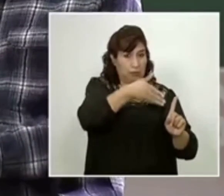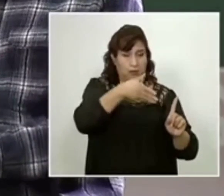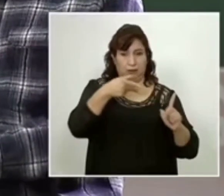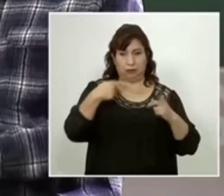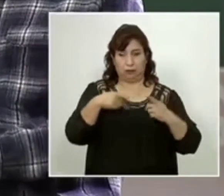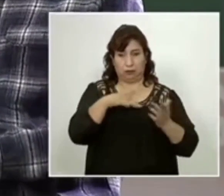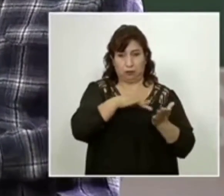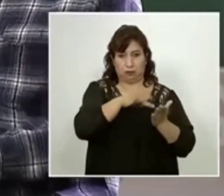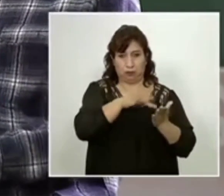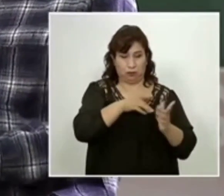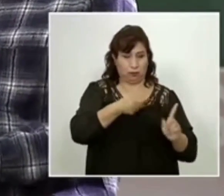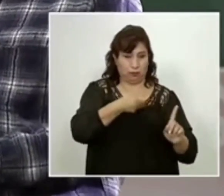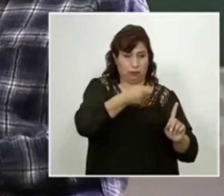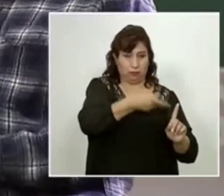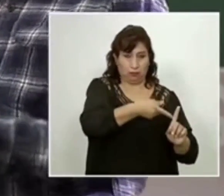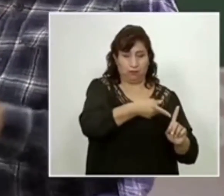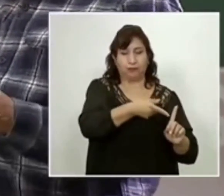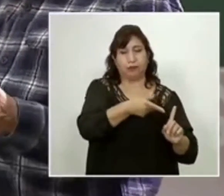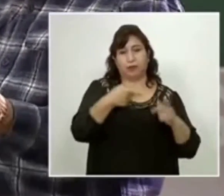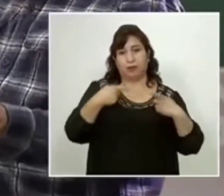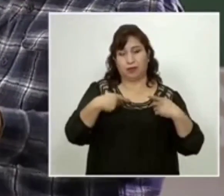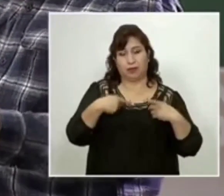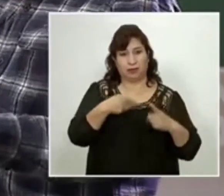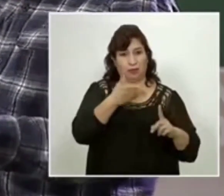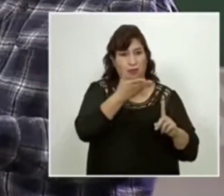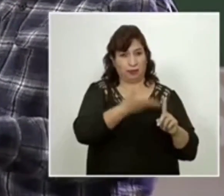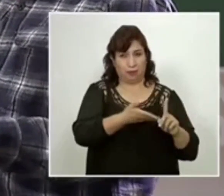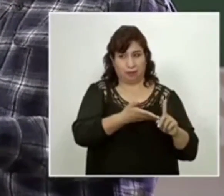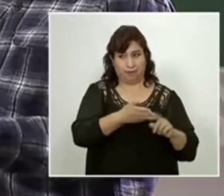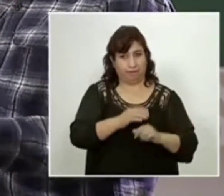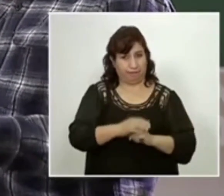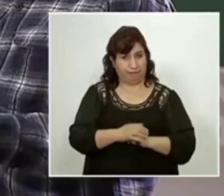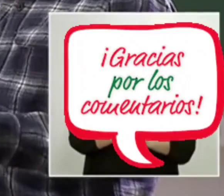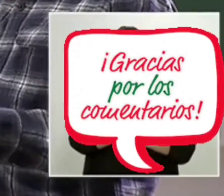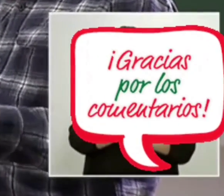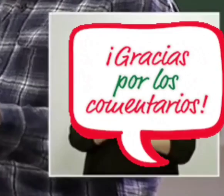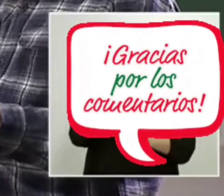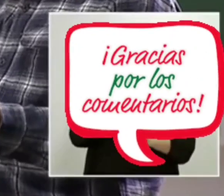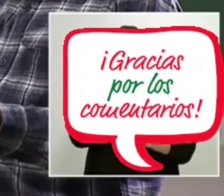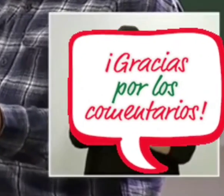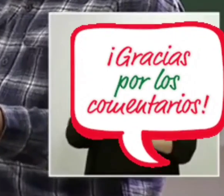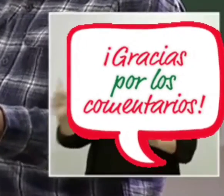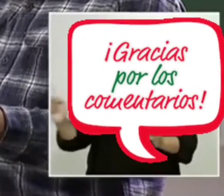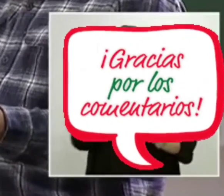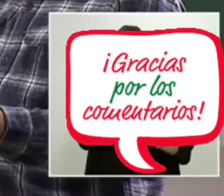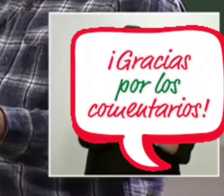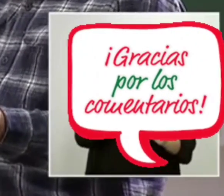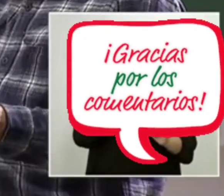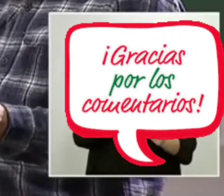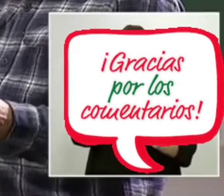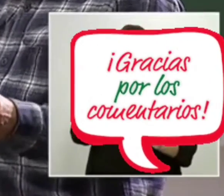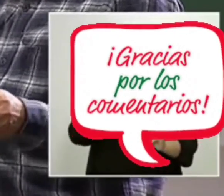apoyo a la gente, sin intermediarios.